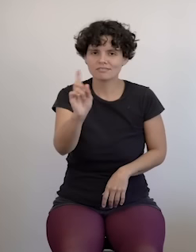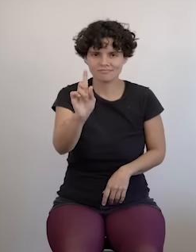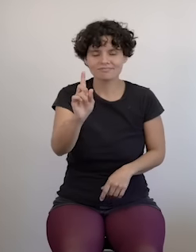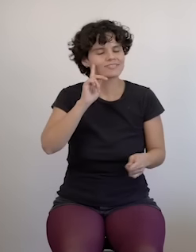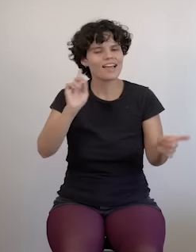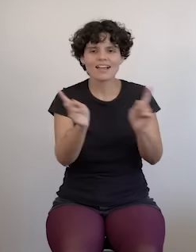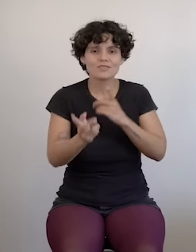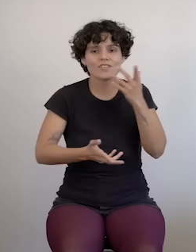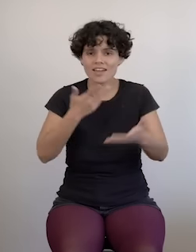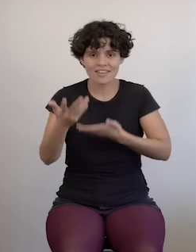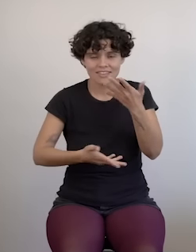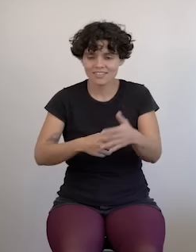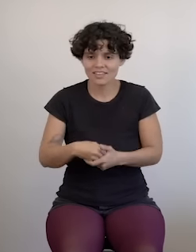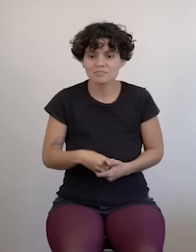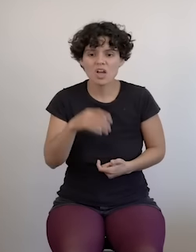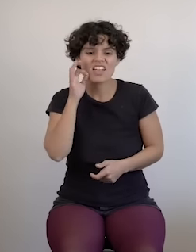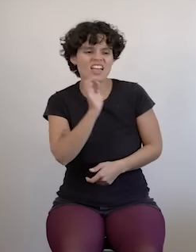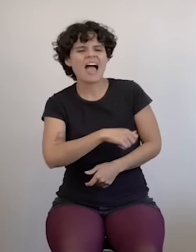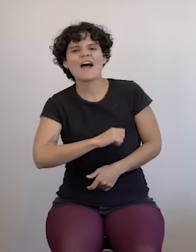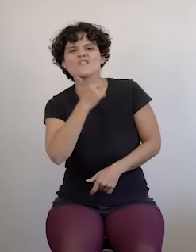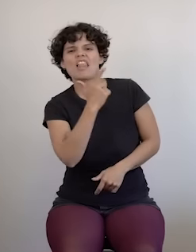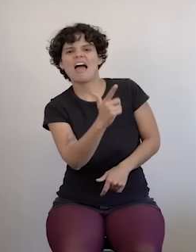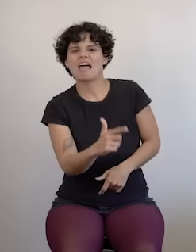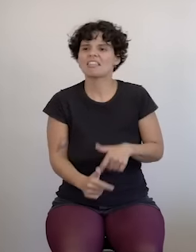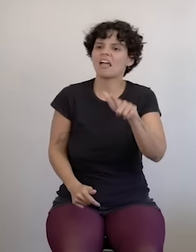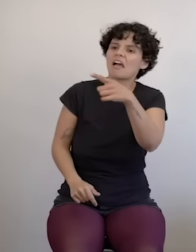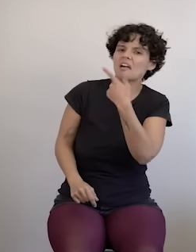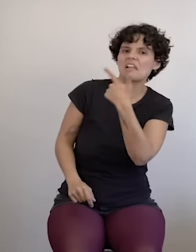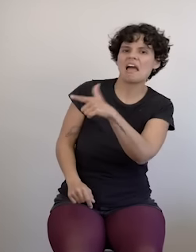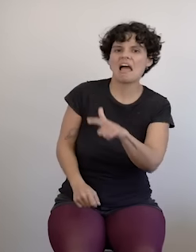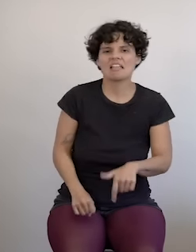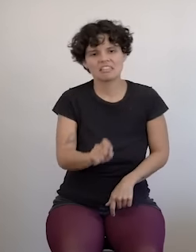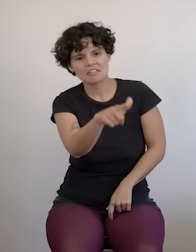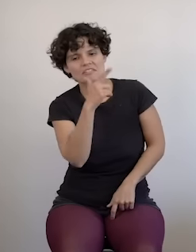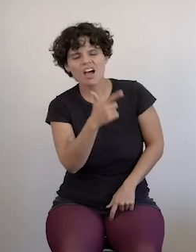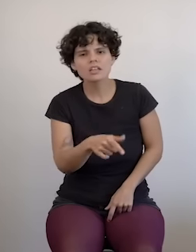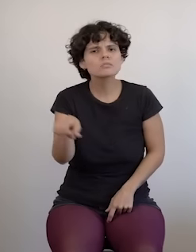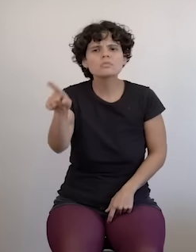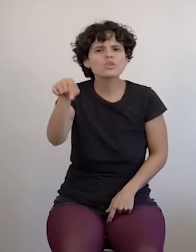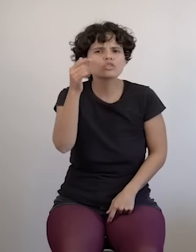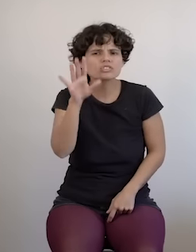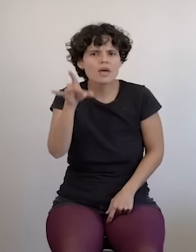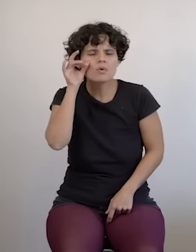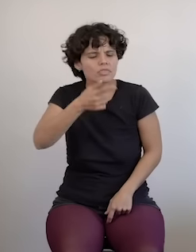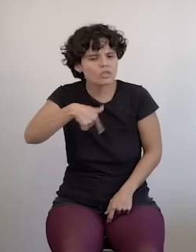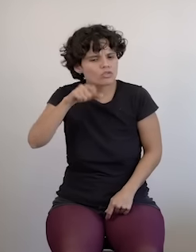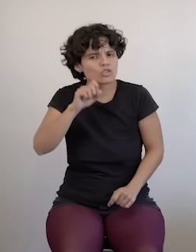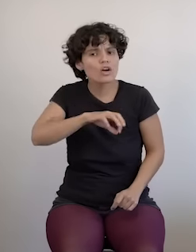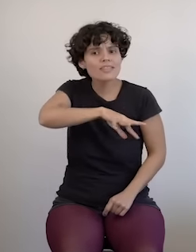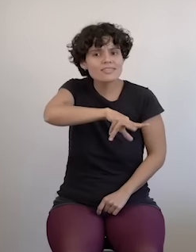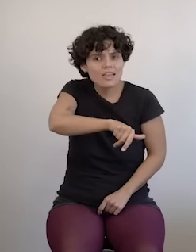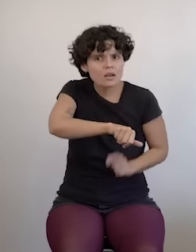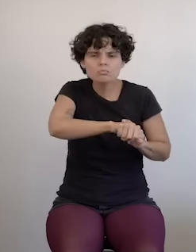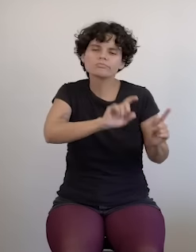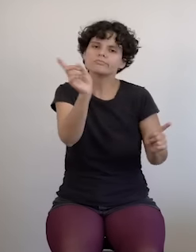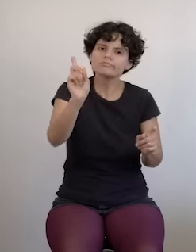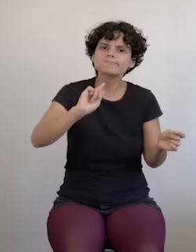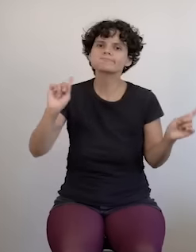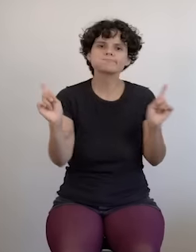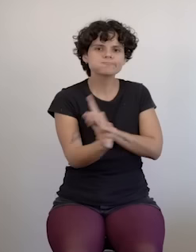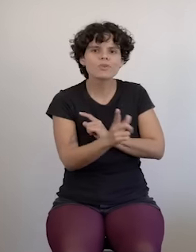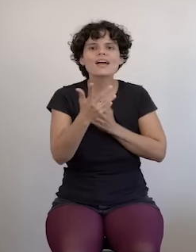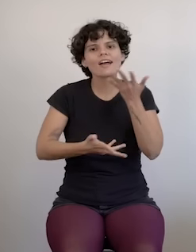van a cantar, man. Pero la gente dice, ¡ah, viva Wolfrate! Pero ¿qué? No se dan cuenta, man. No se dan cuenta que estamos transformando delincuente en cantante,